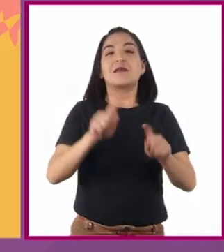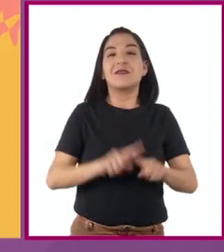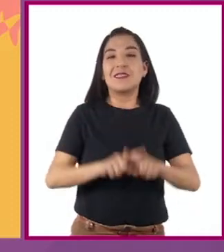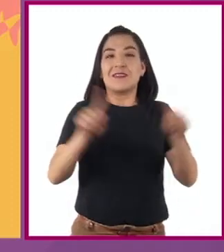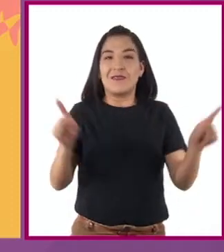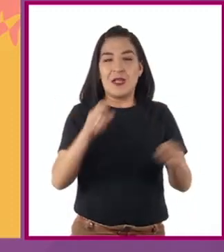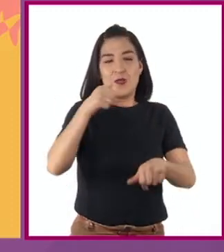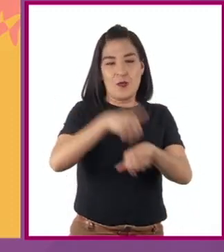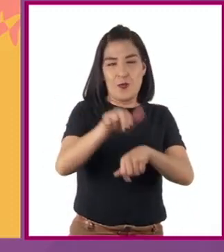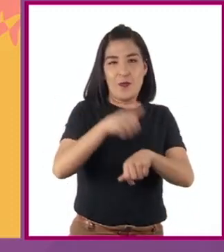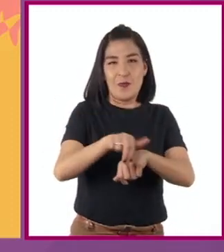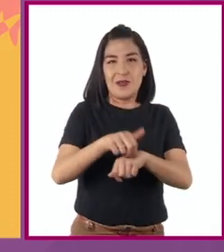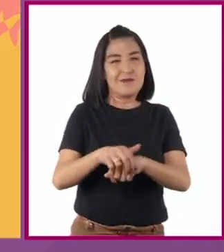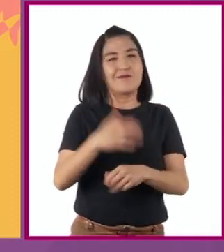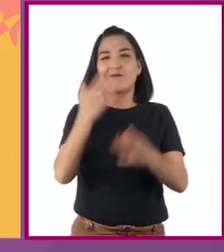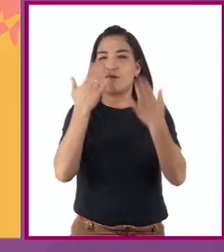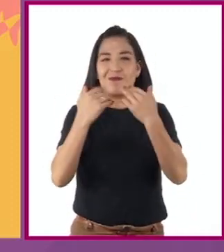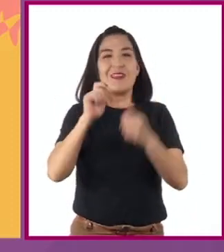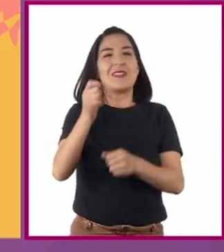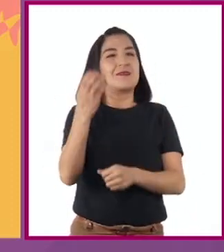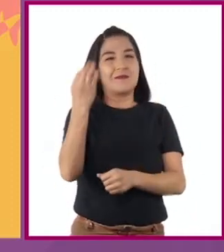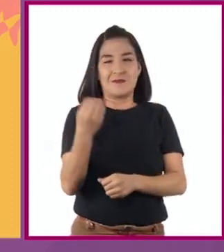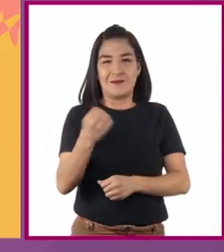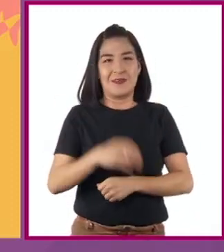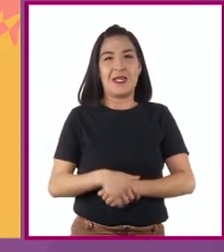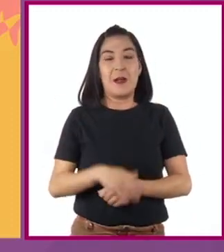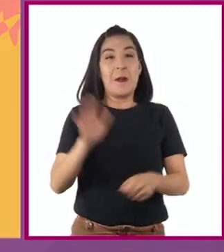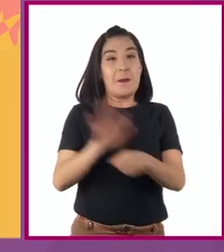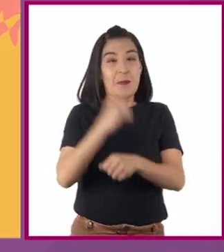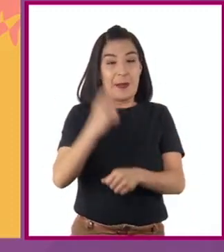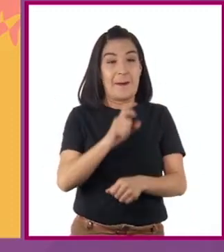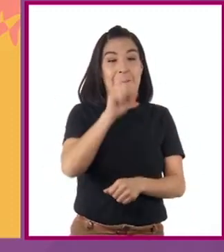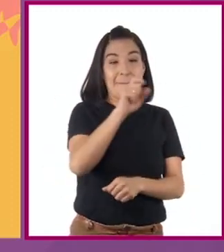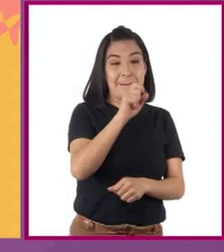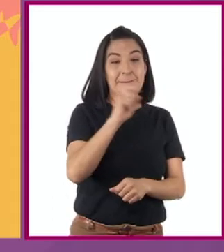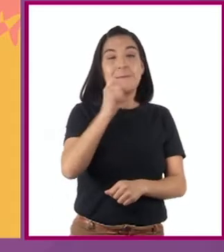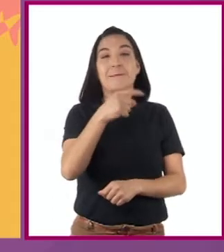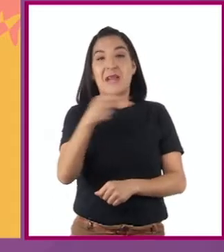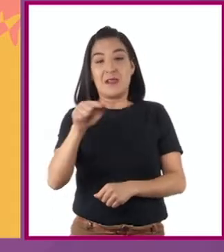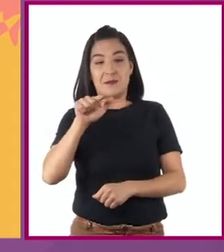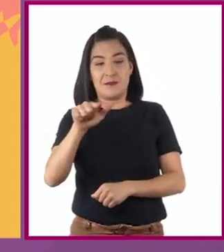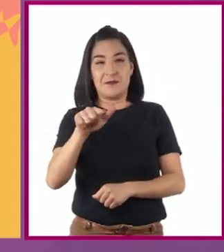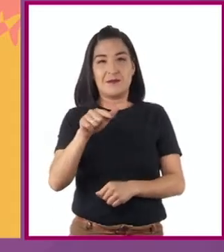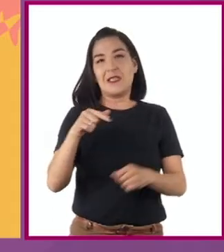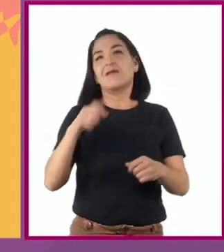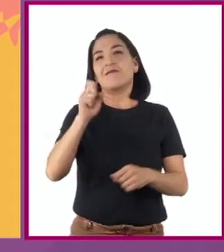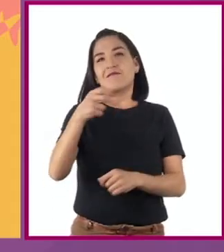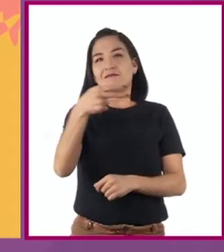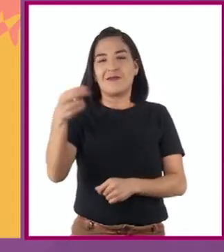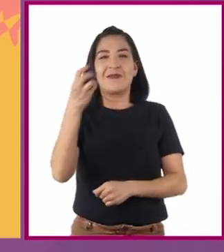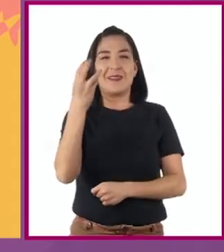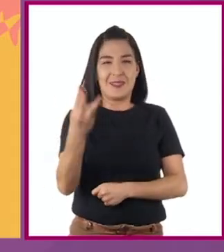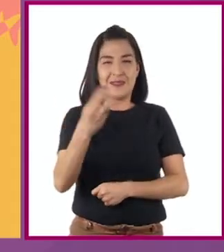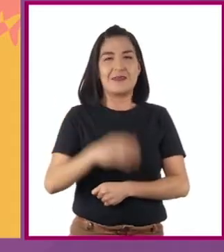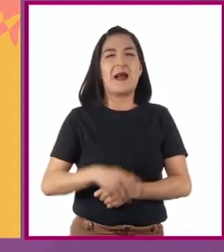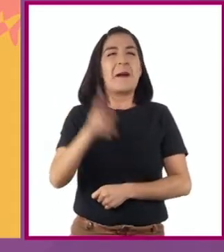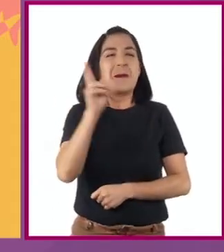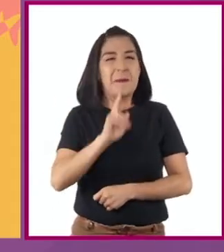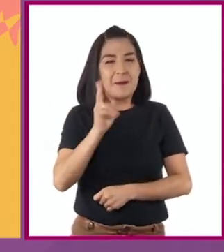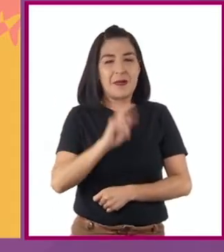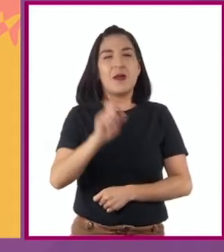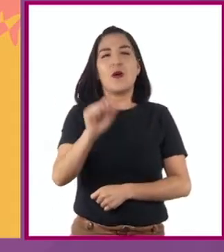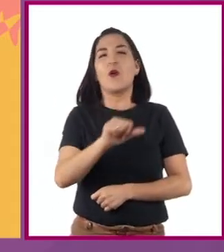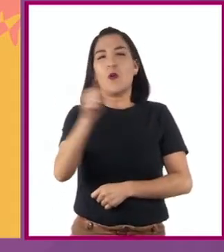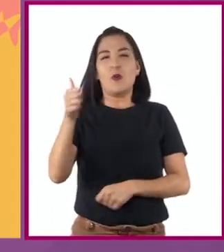de estos números no es 9, porque 20 menos 17 es igual a 3. Probemos